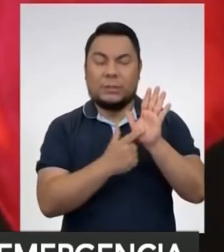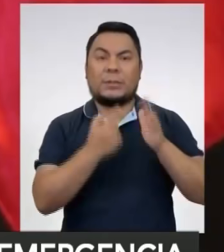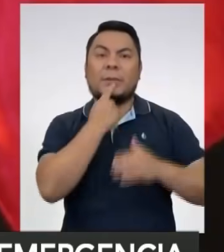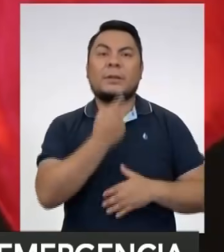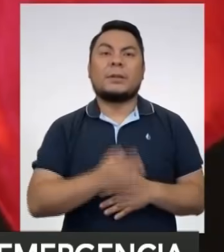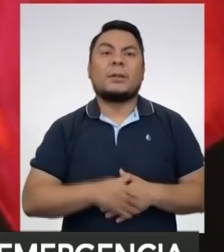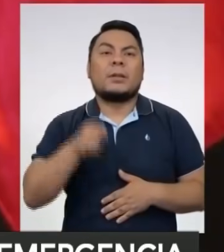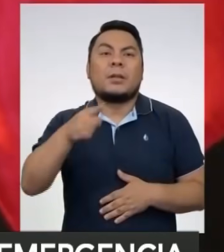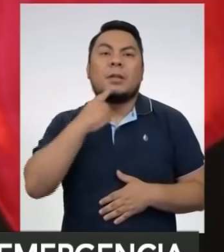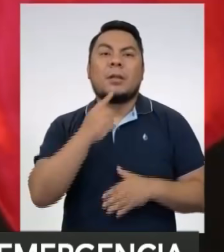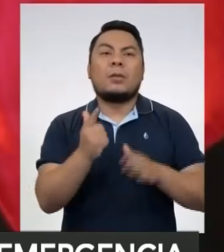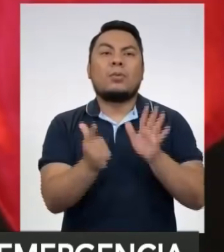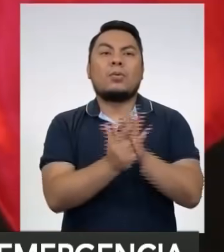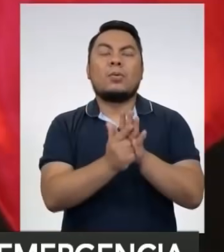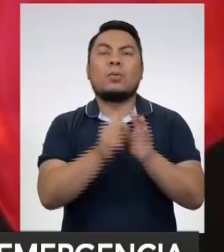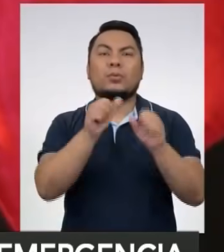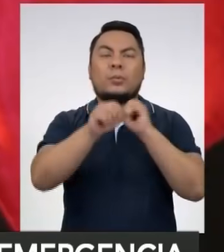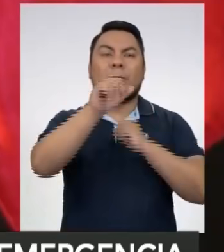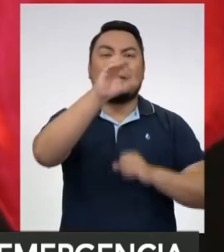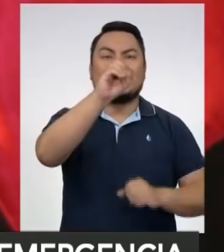es el decreto supremo